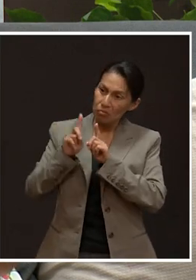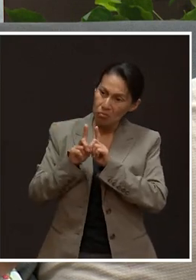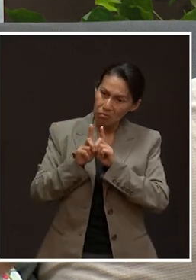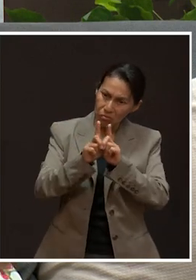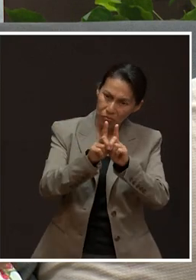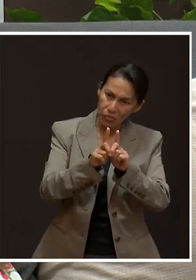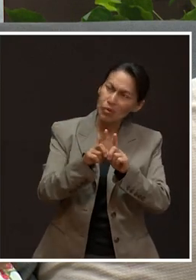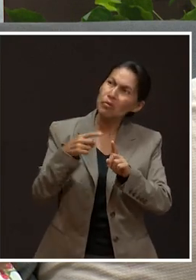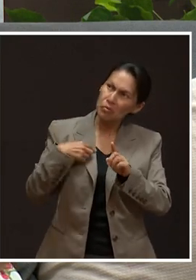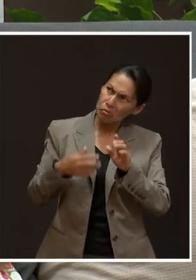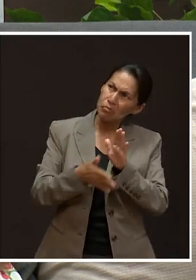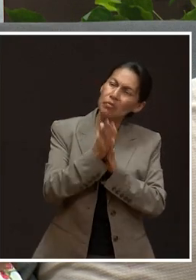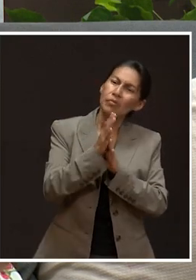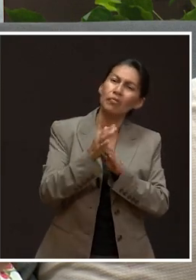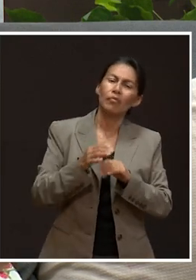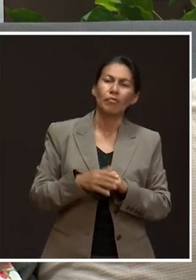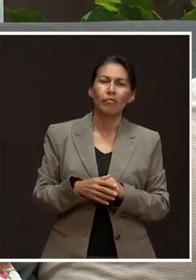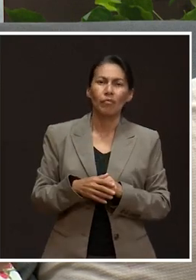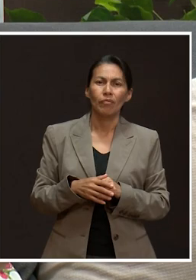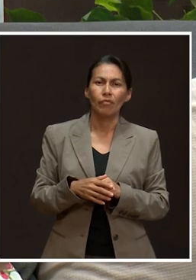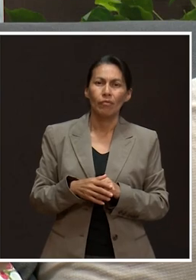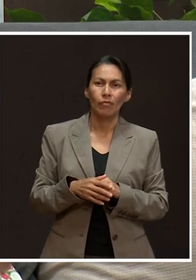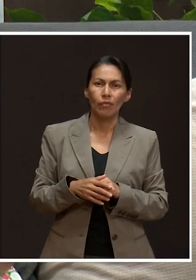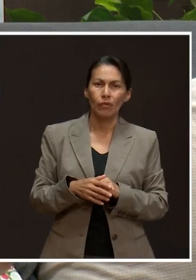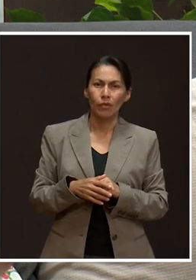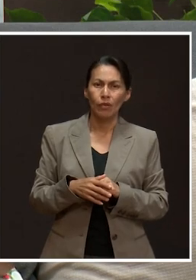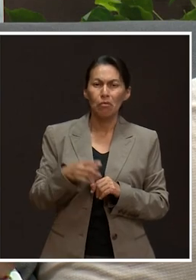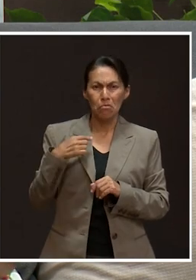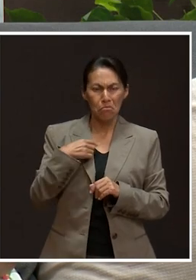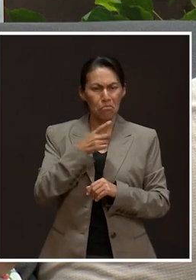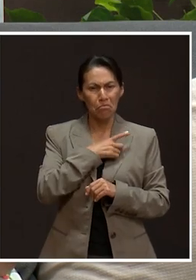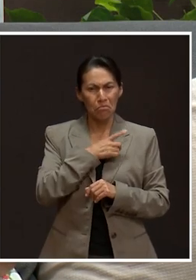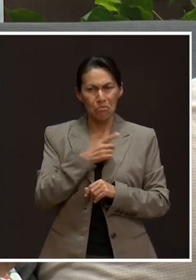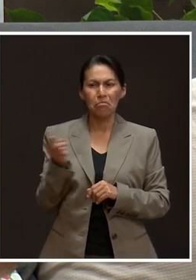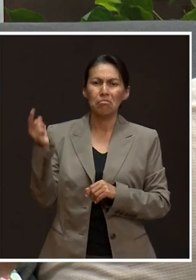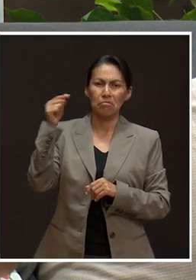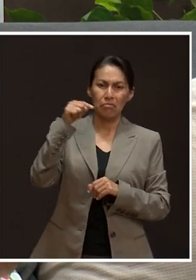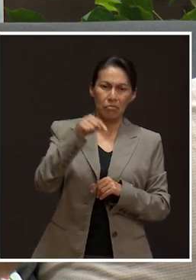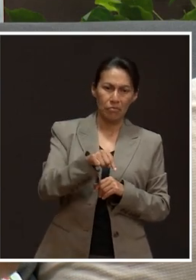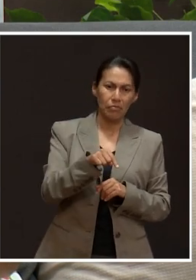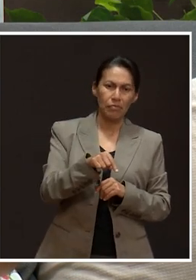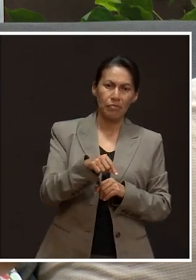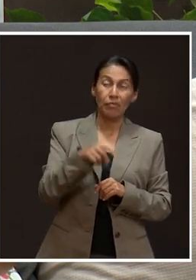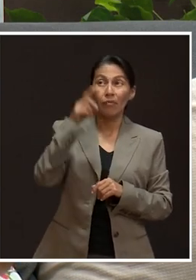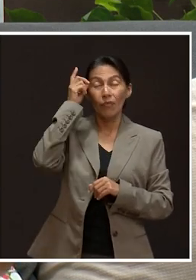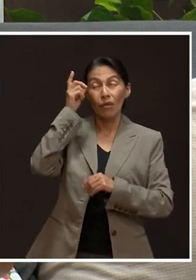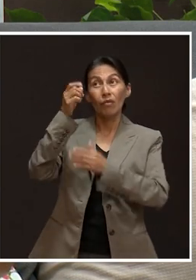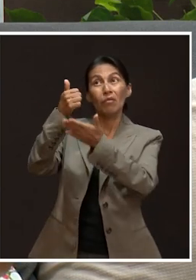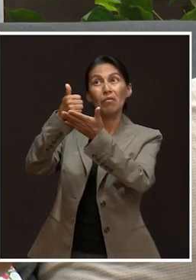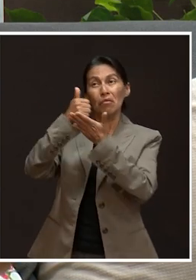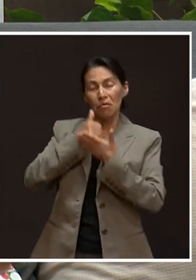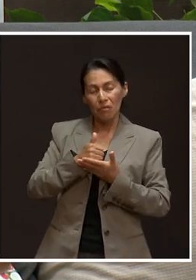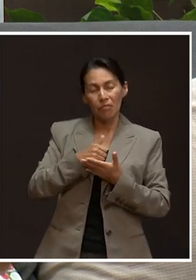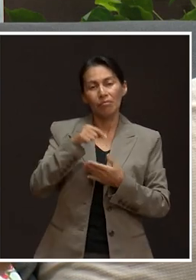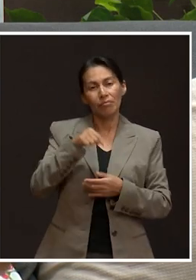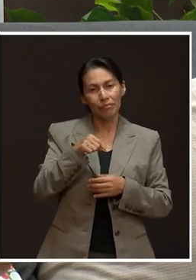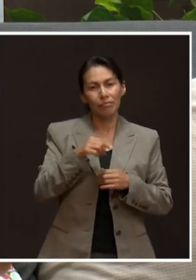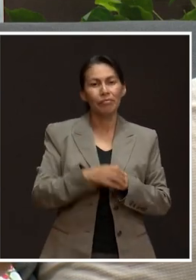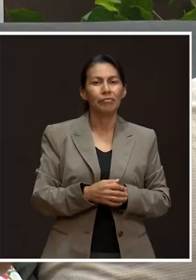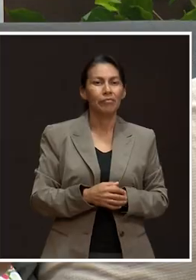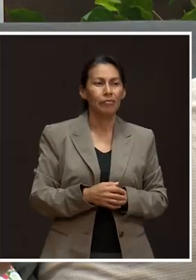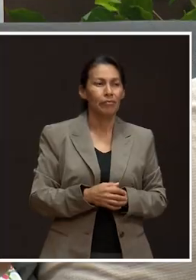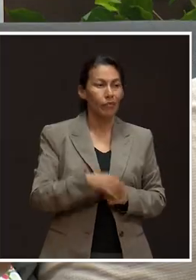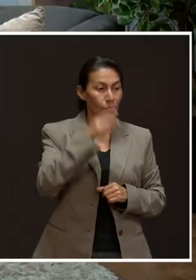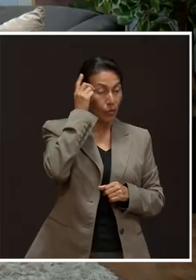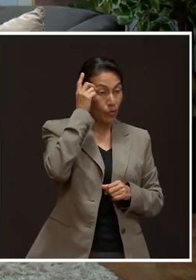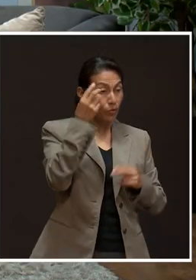no voy. Así que me fui, me vine sola y, pues, con la ayuda de Dios, pues, aquí estamos.